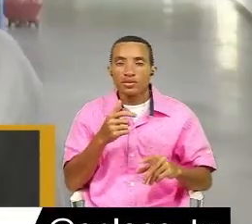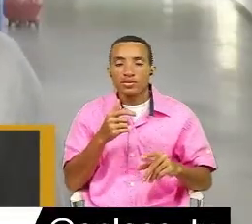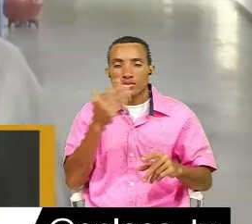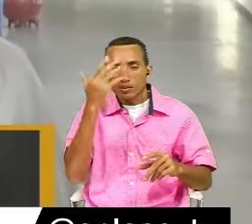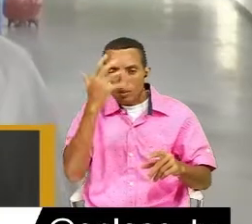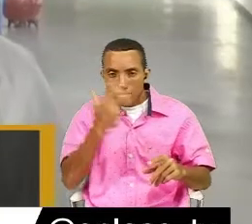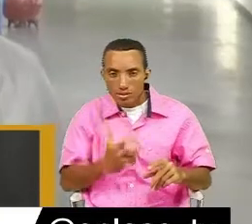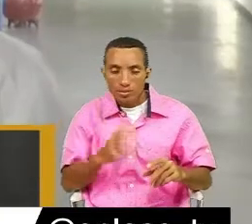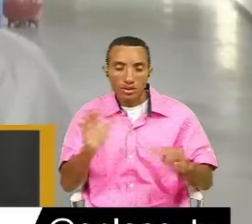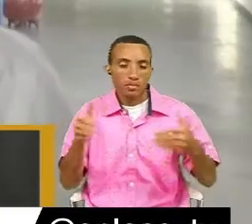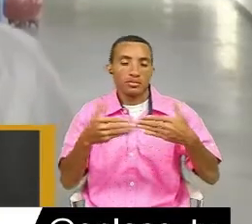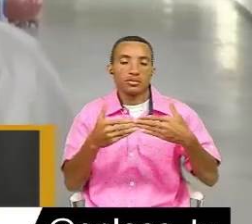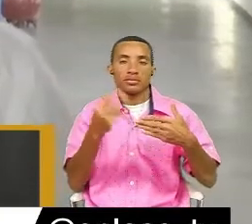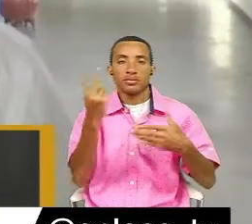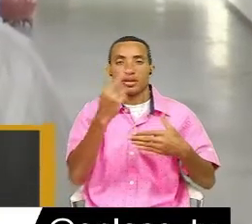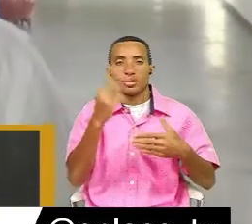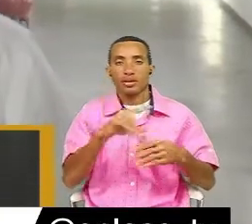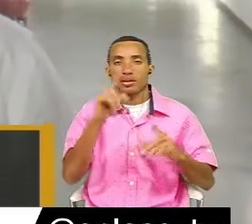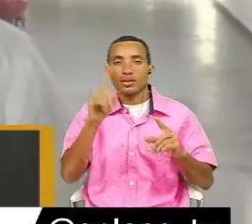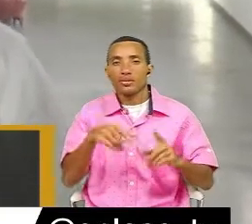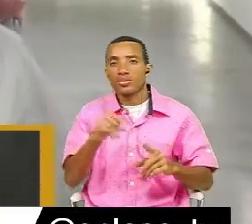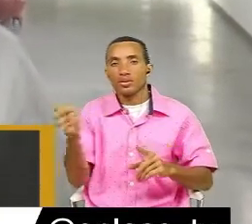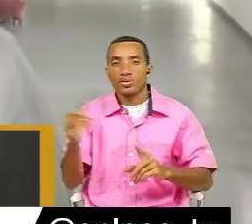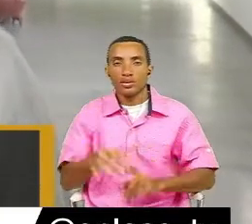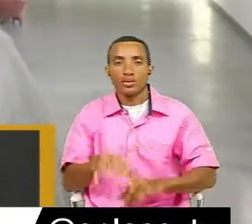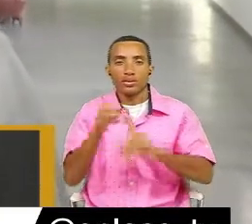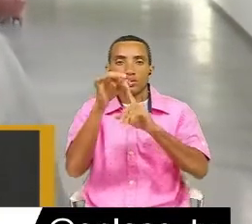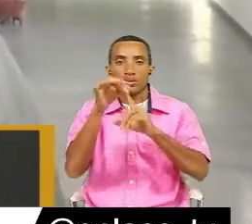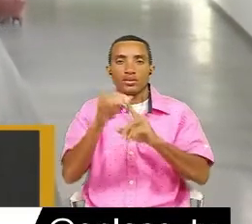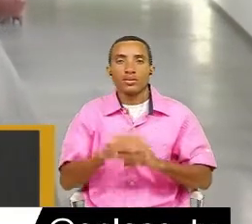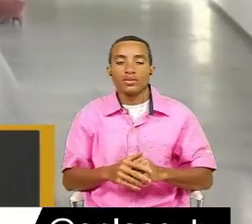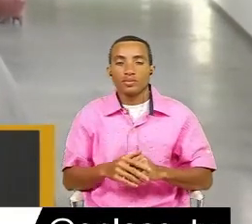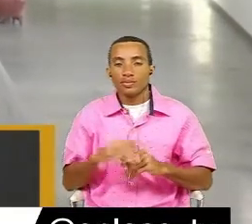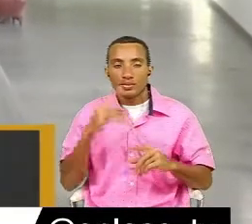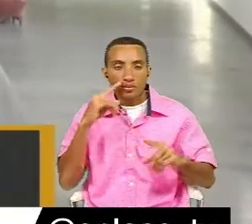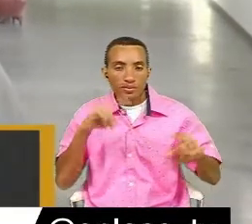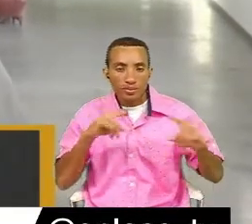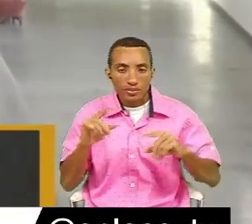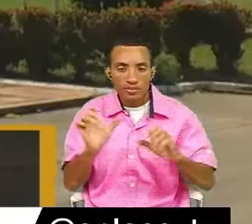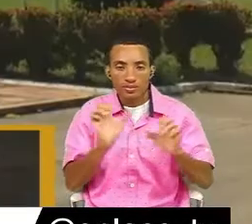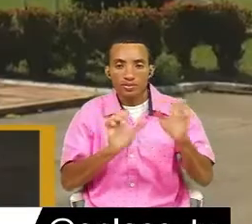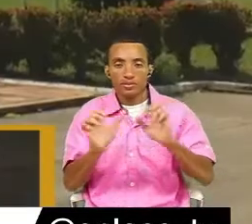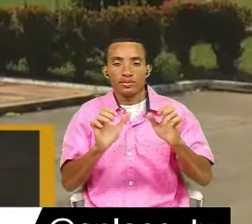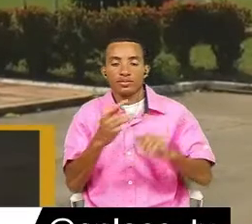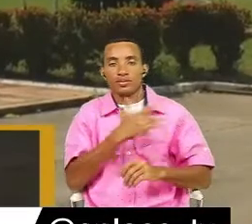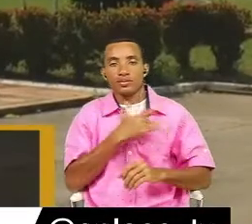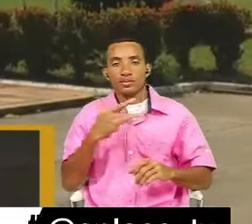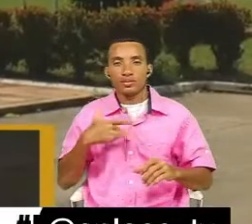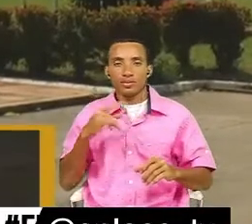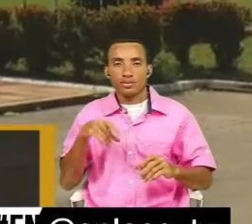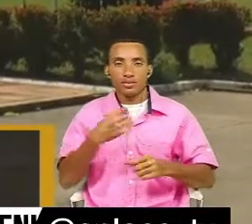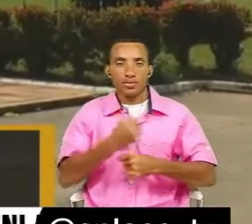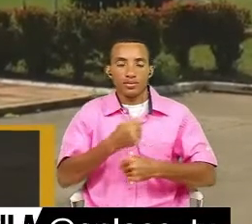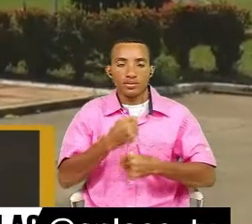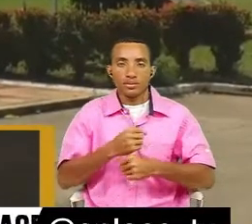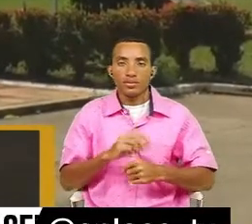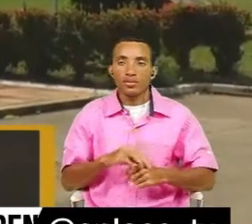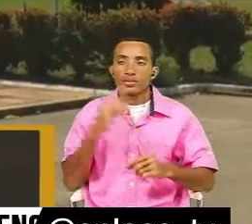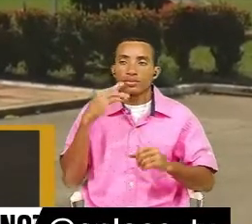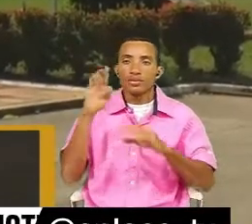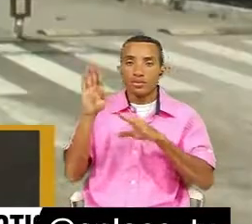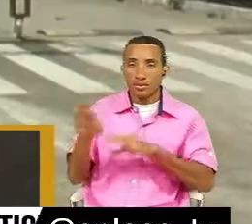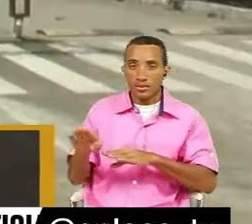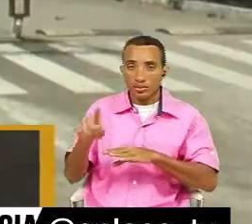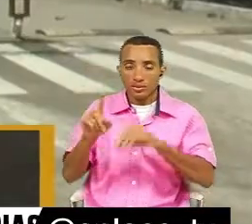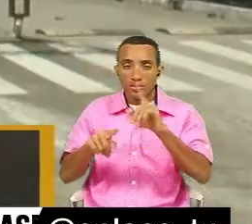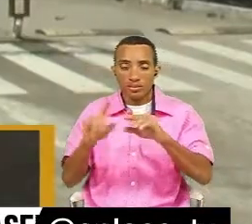matrícula, y también por supuesto tenemos la especialización en gerencia de seguridad y salud en el trabajo. Los representantes de las instituciones